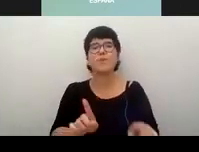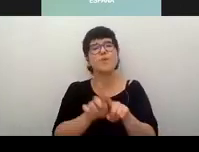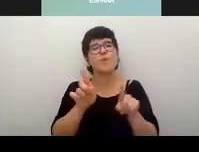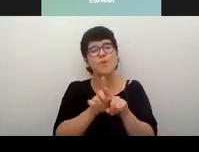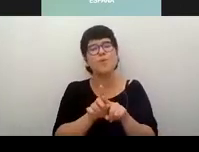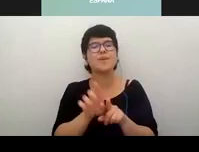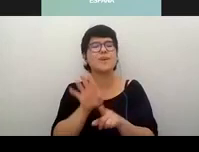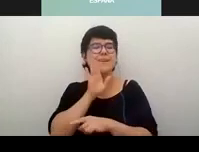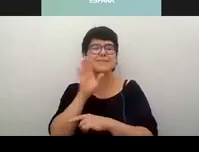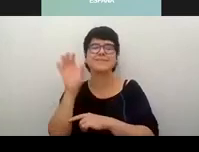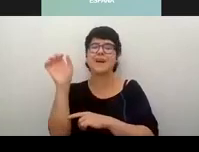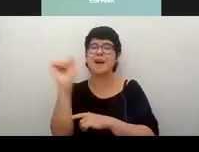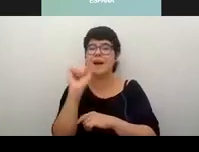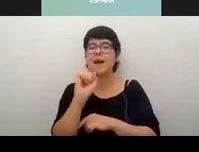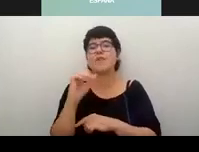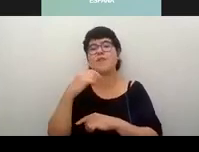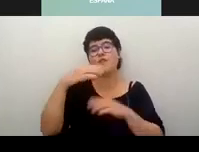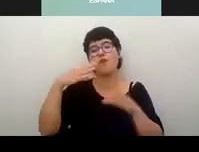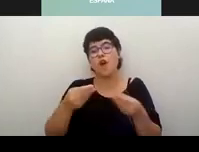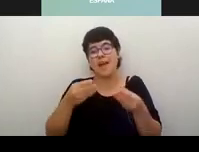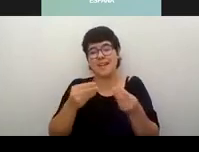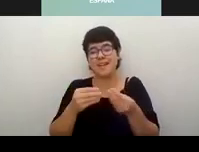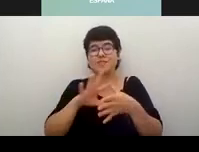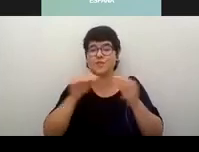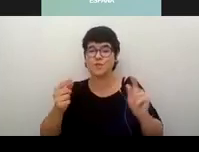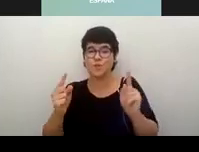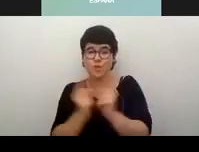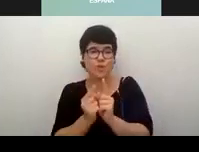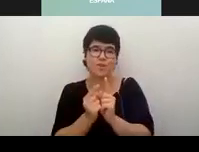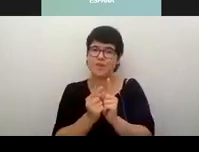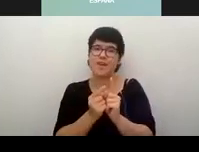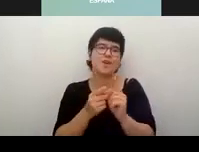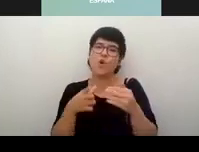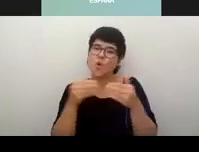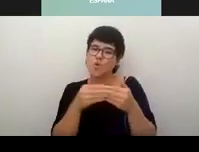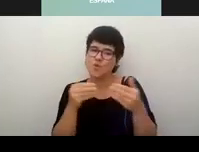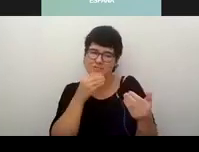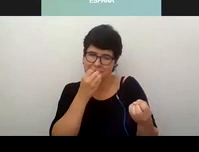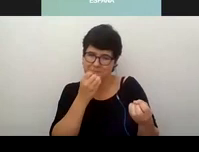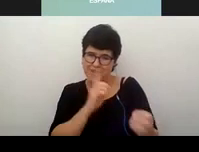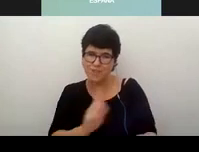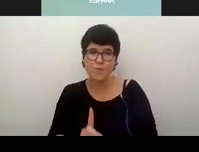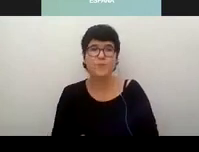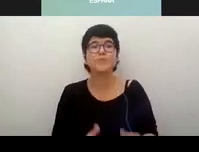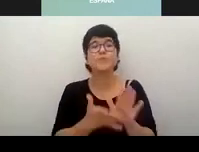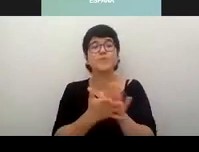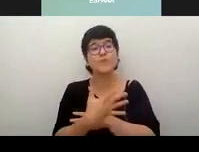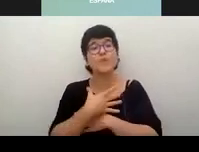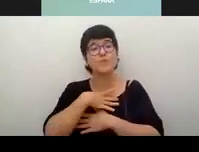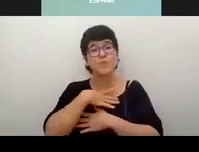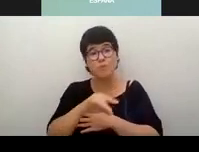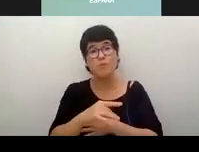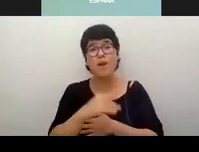que comentábamos antes, de forma que si hay alguna porosidad, puede llegar alguna bacteria relativamente nociva